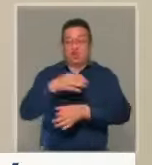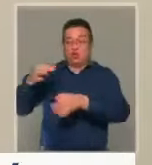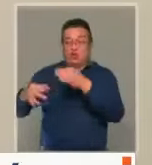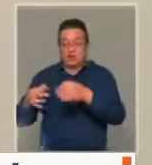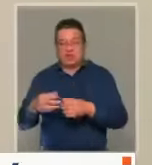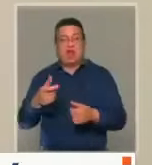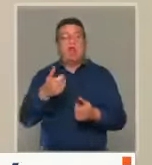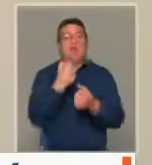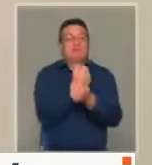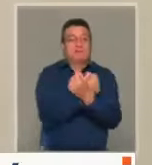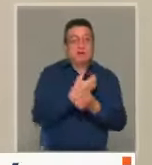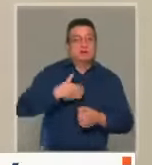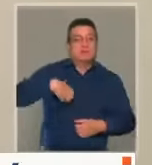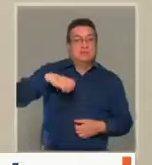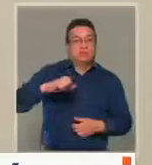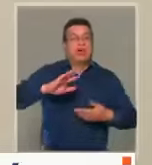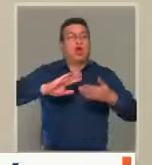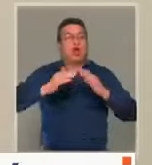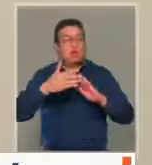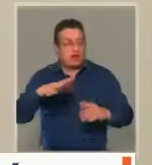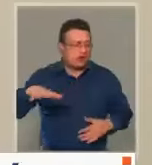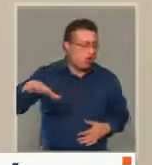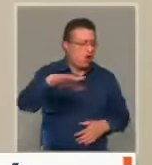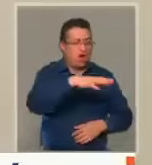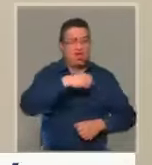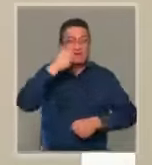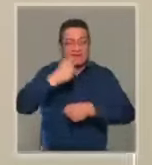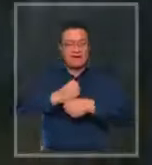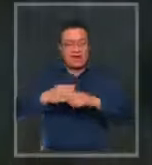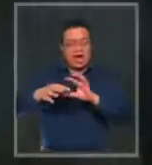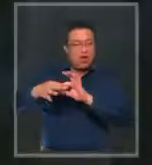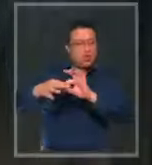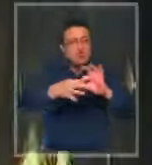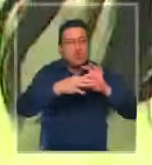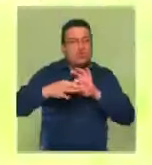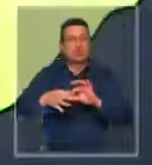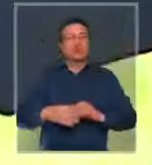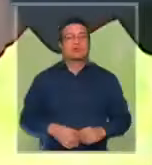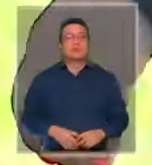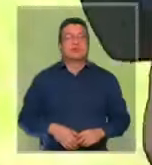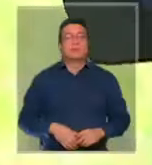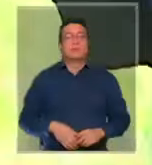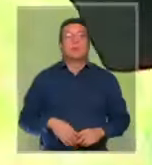las policías y la comunidad trabajen mancomunadamente.